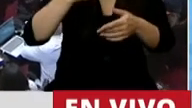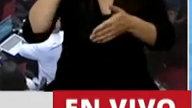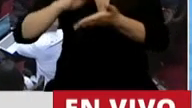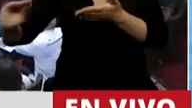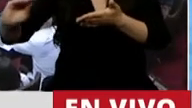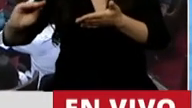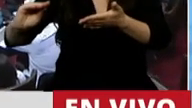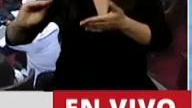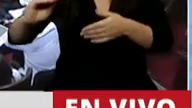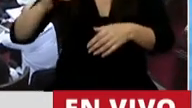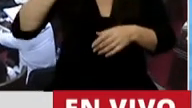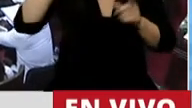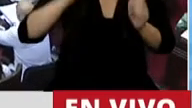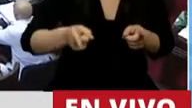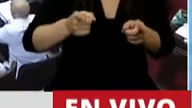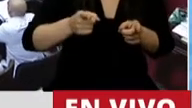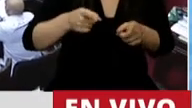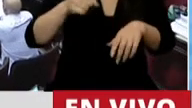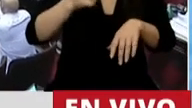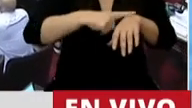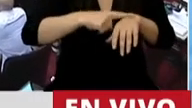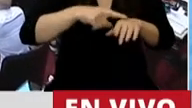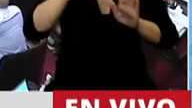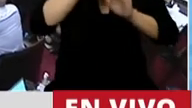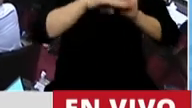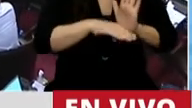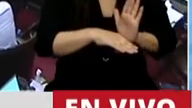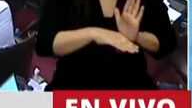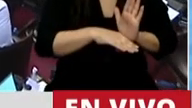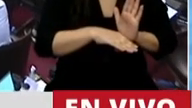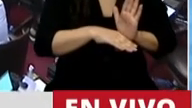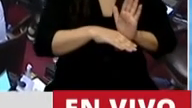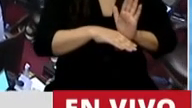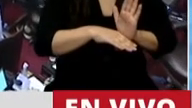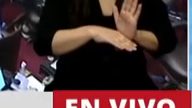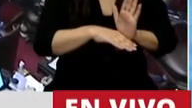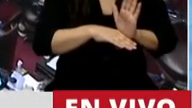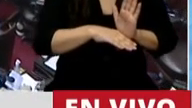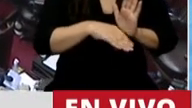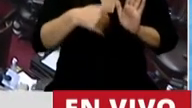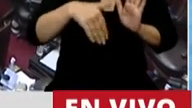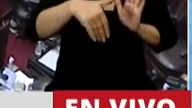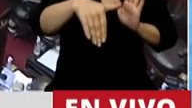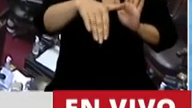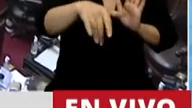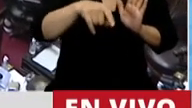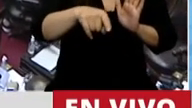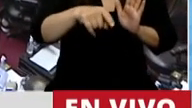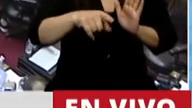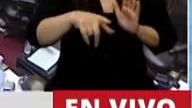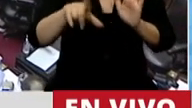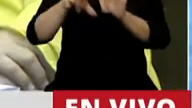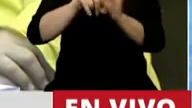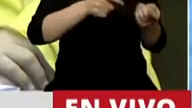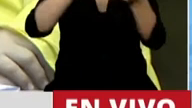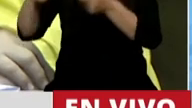senadores, pero también a la hora de confeccionar las listas, y seguramente eso se va a ver en los próximos días cuando esta ley llegue al